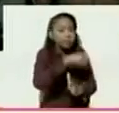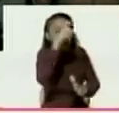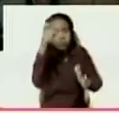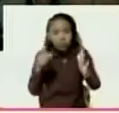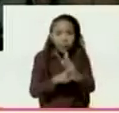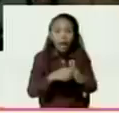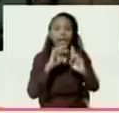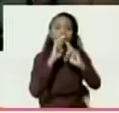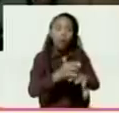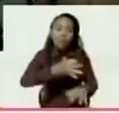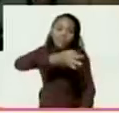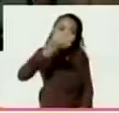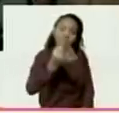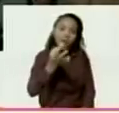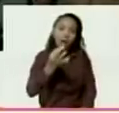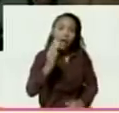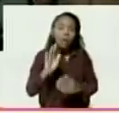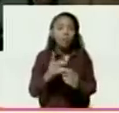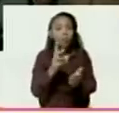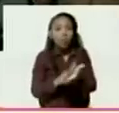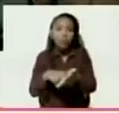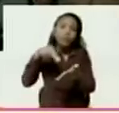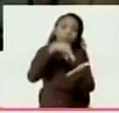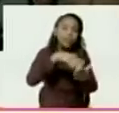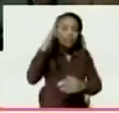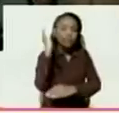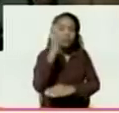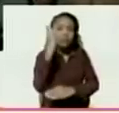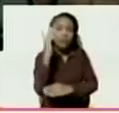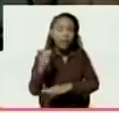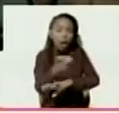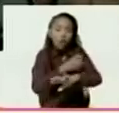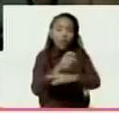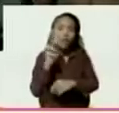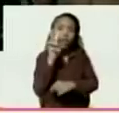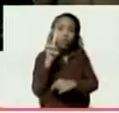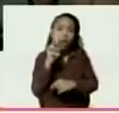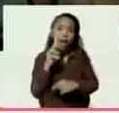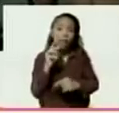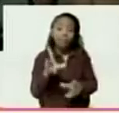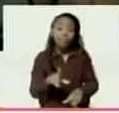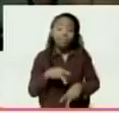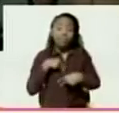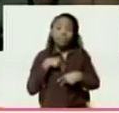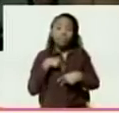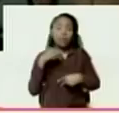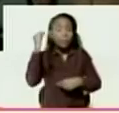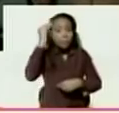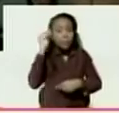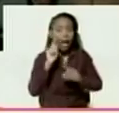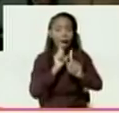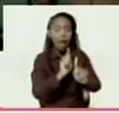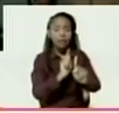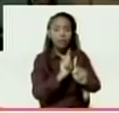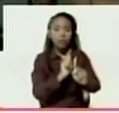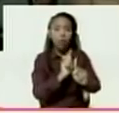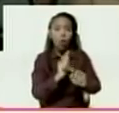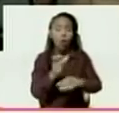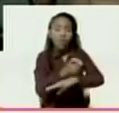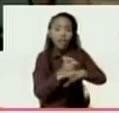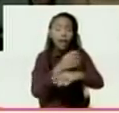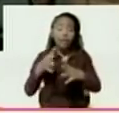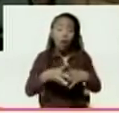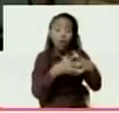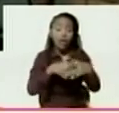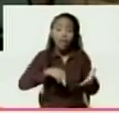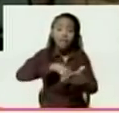¿Nada más el levantamiento de las sanciones o hay otra cosa que el gobierno de Venezuela aspira ocurra con estos gobernantes de Estados Unidos que han firmado